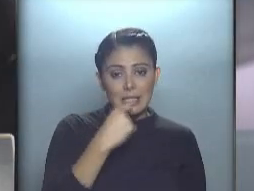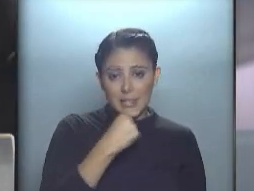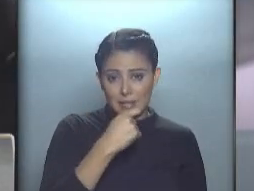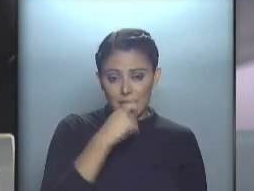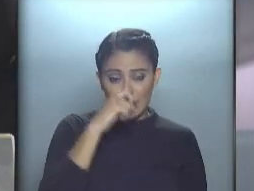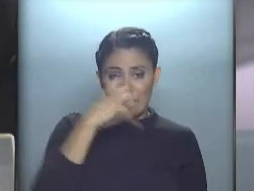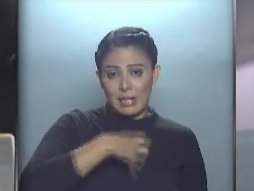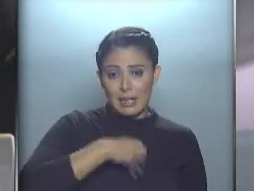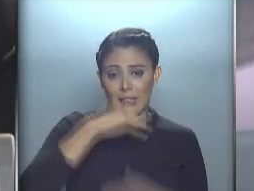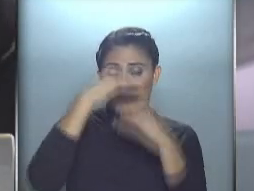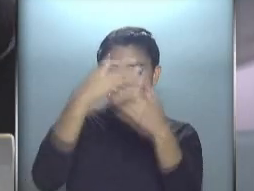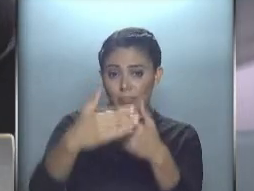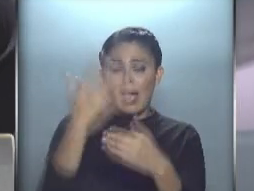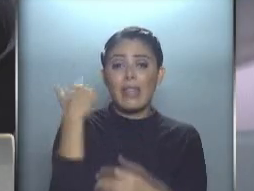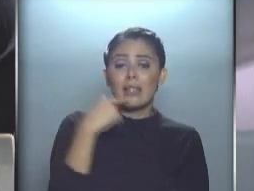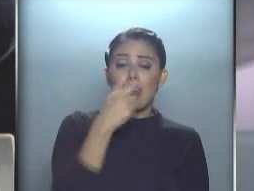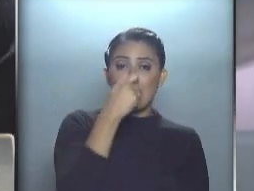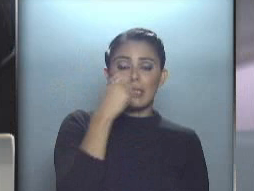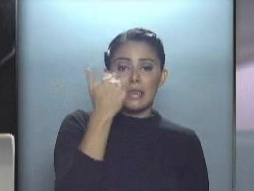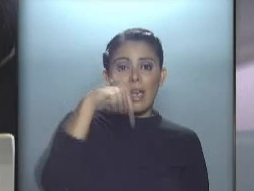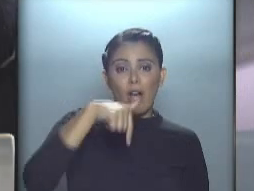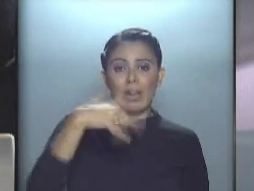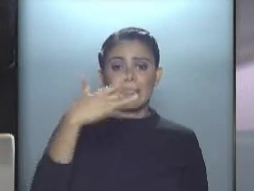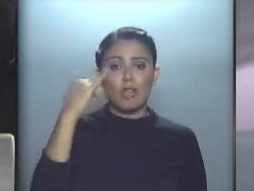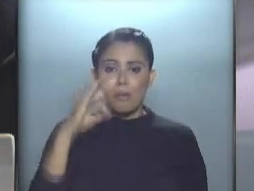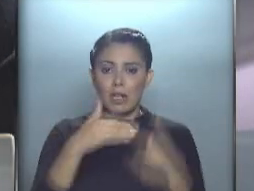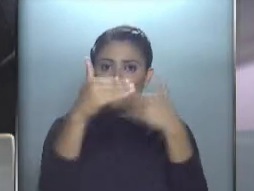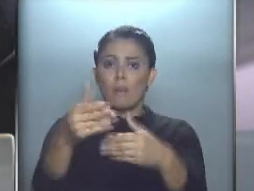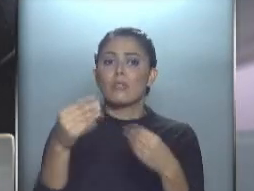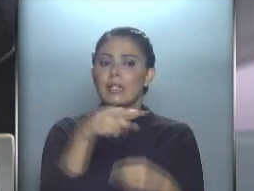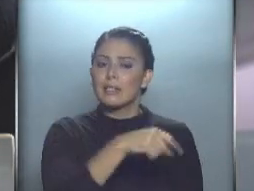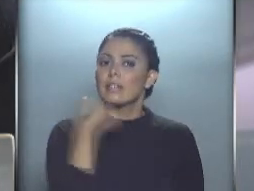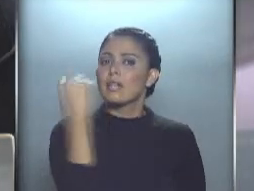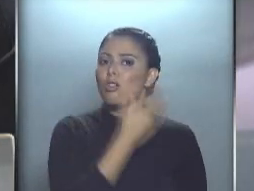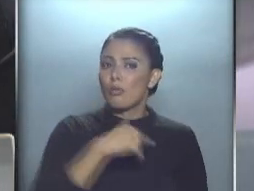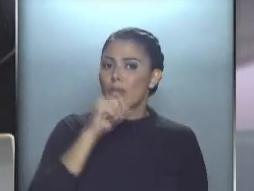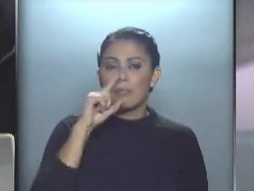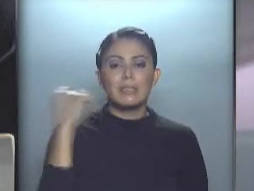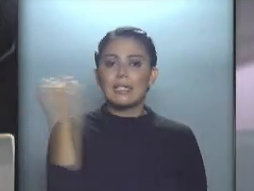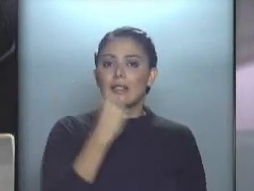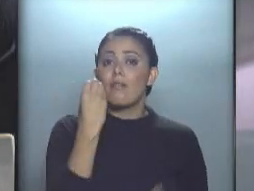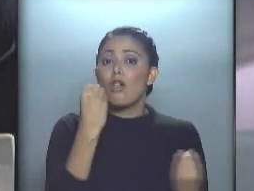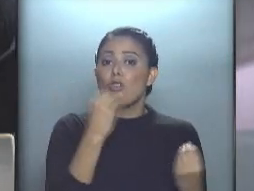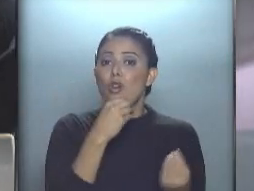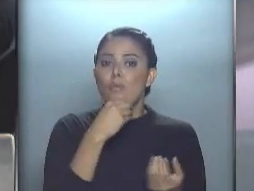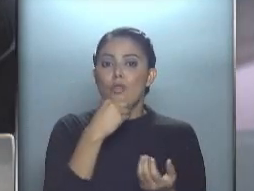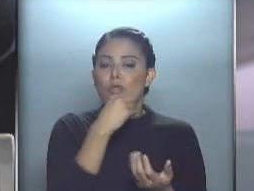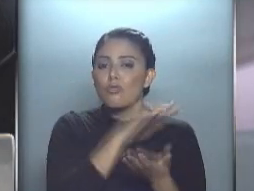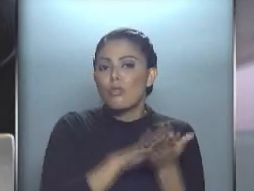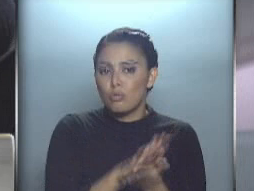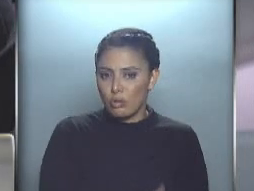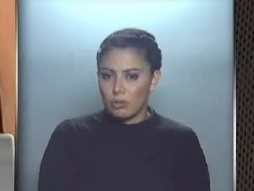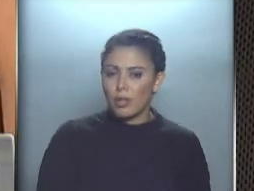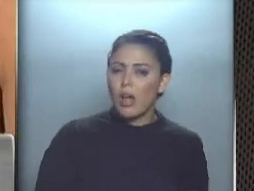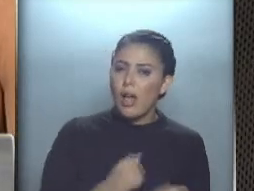en vez de empezar el 26, empieza el 5 de marzo, se debe a que están buscando la manera de ver cómo lo terminan de solucionar. Pero